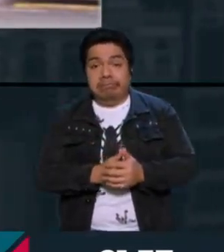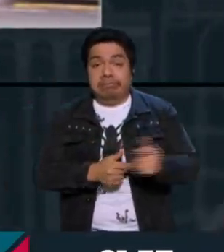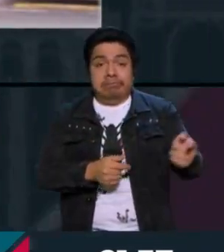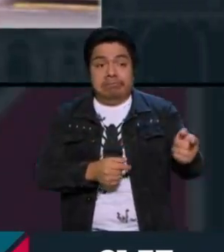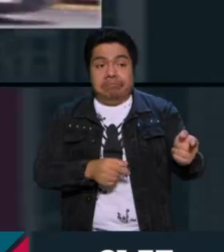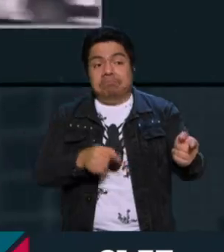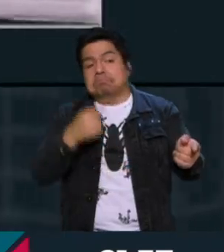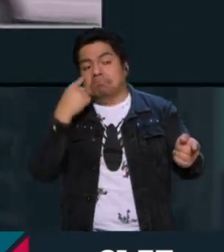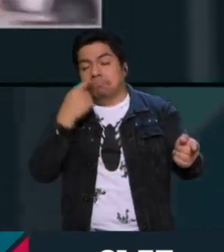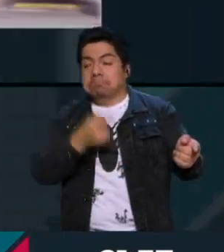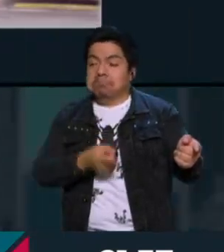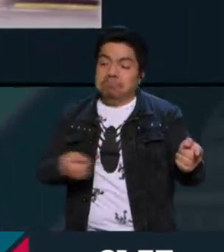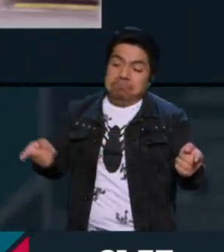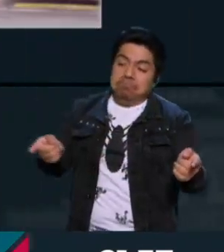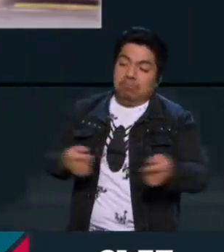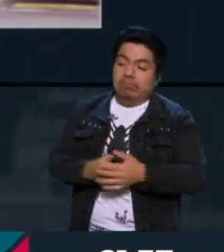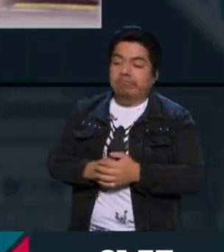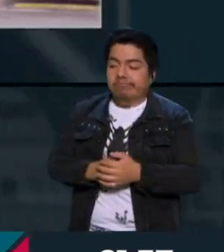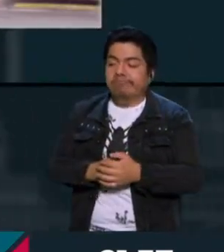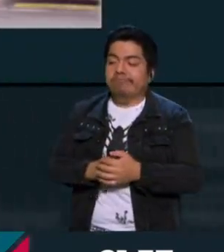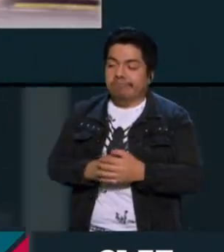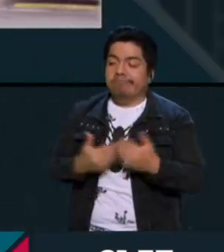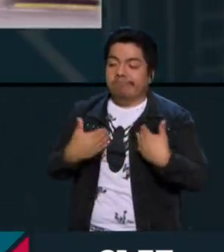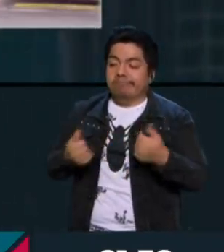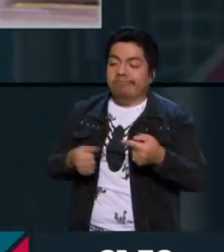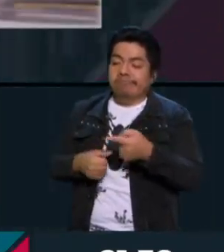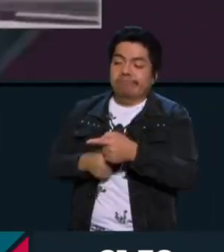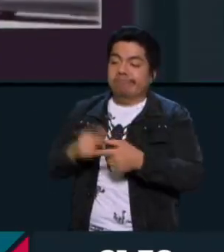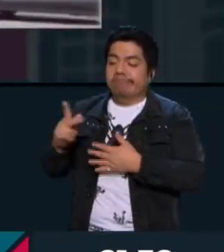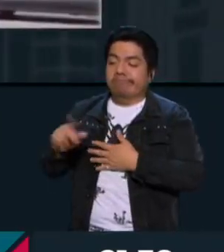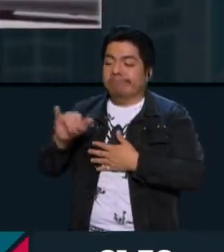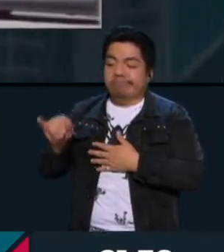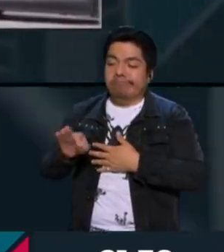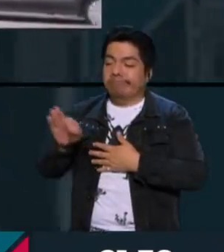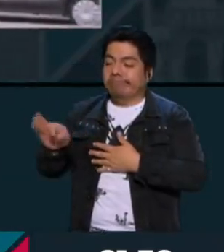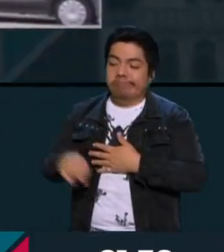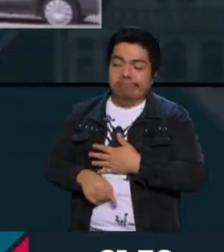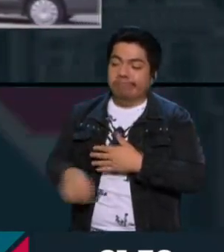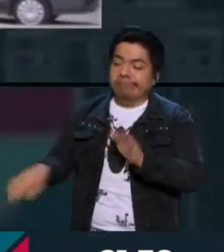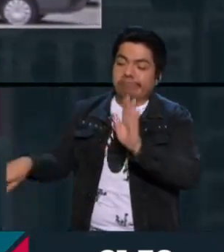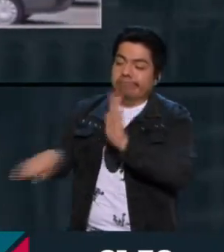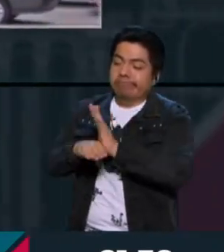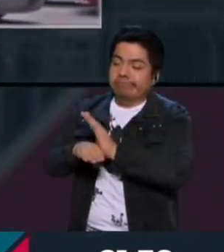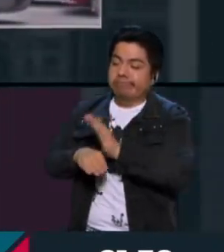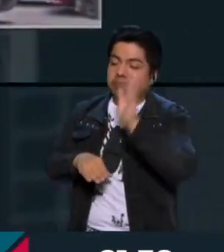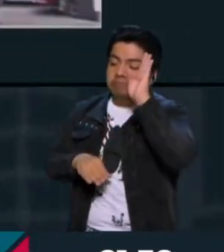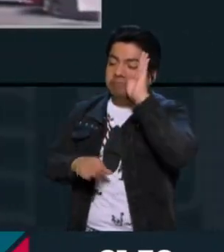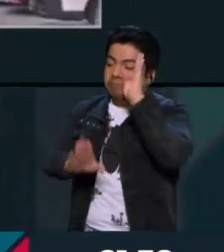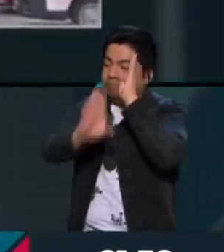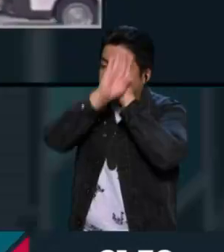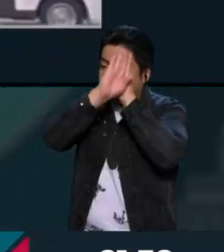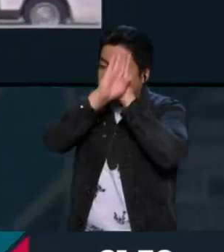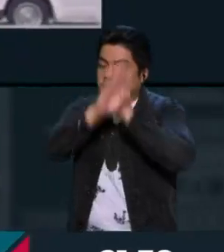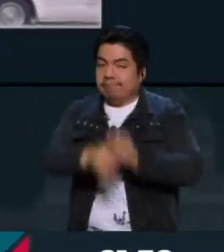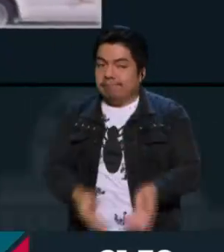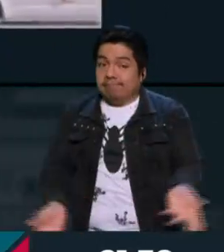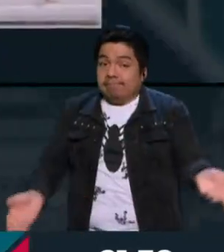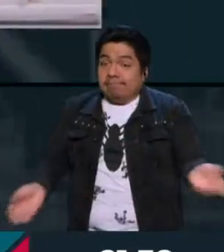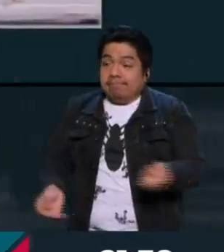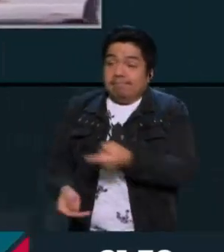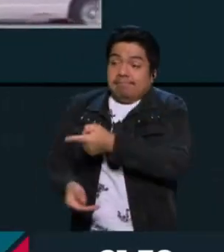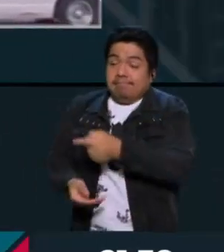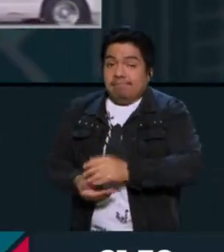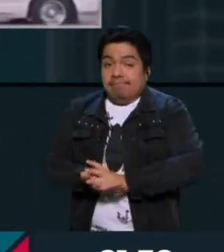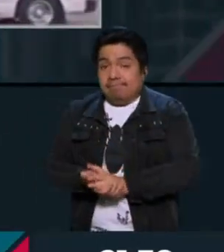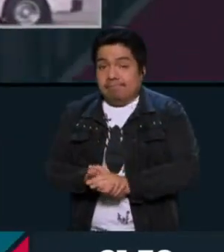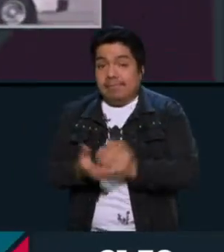empezar a entender que el Poder Judicial está completamente disociado de esta realidad. Y tan es así